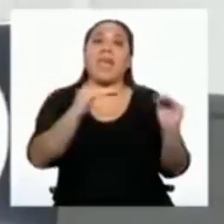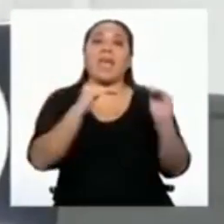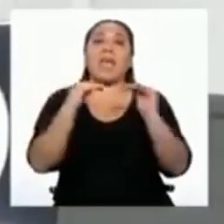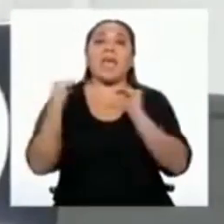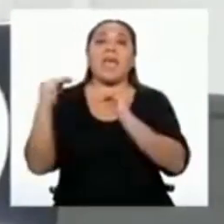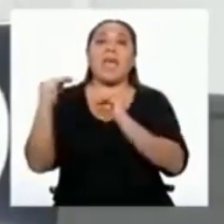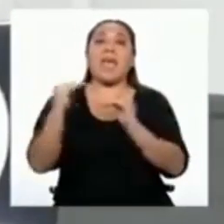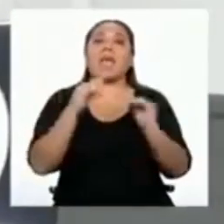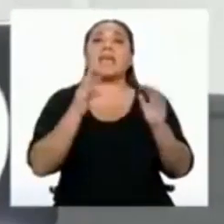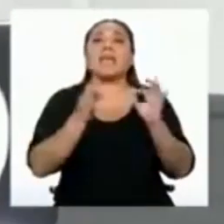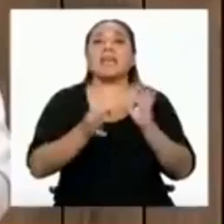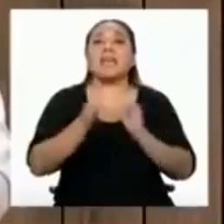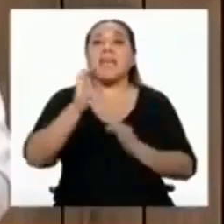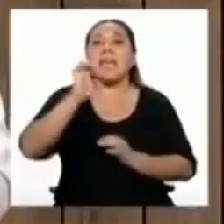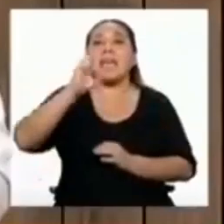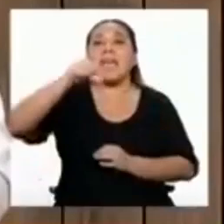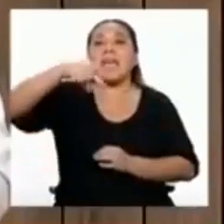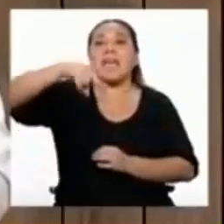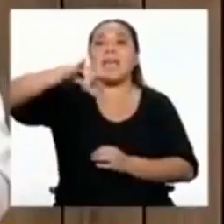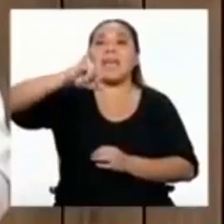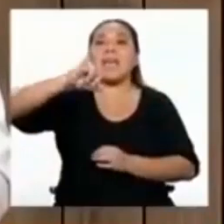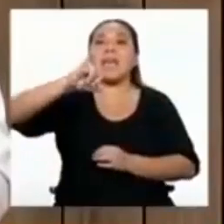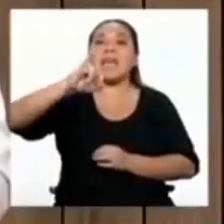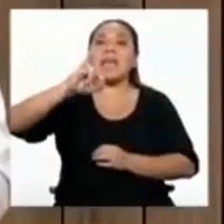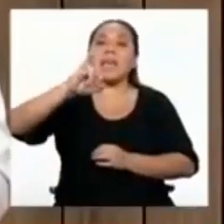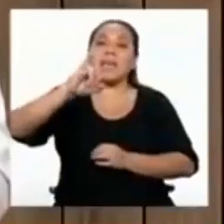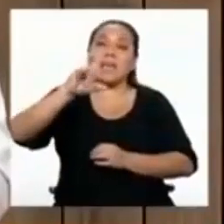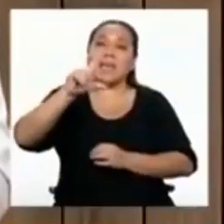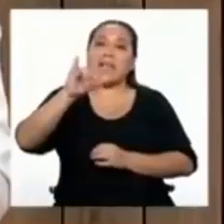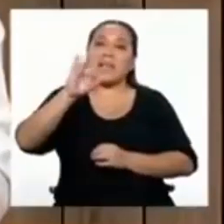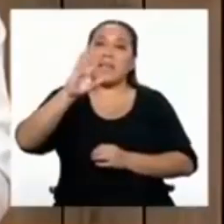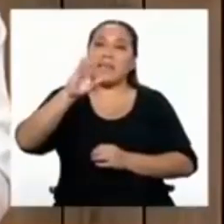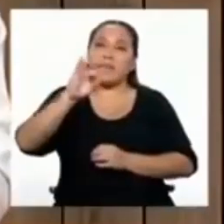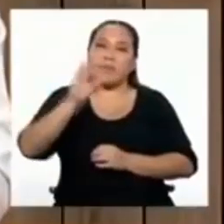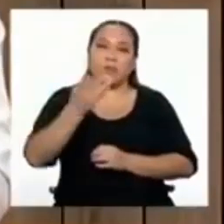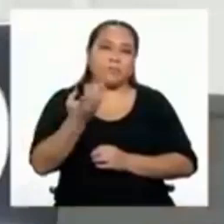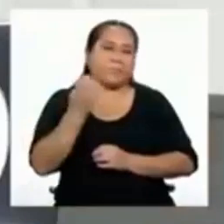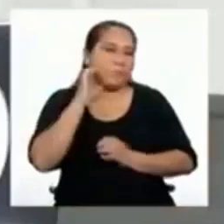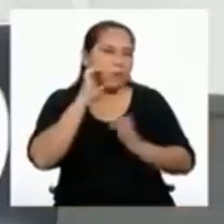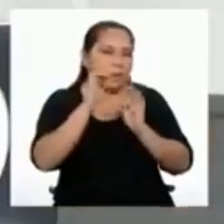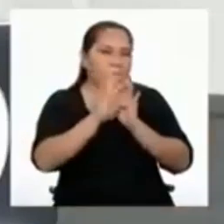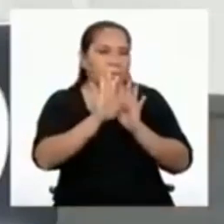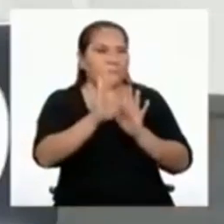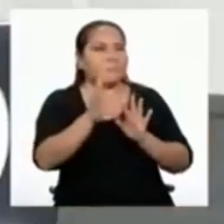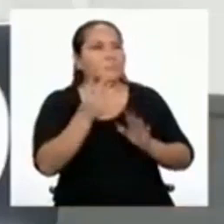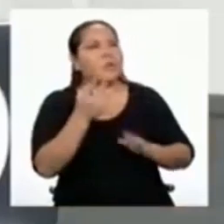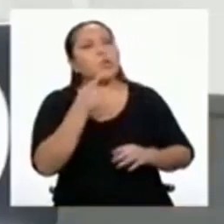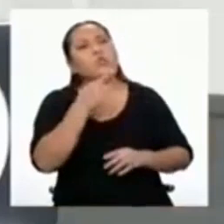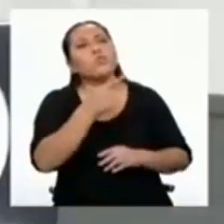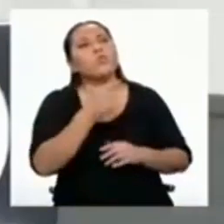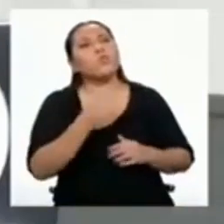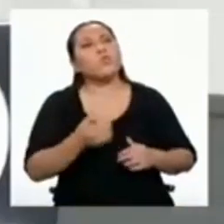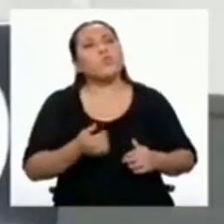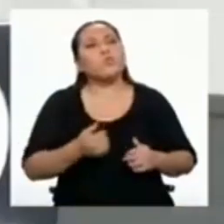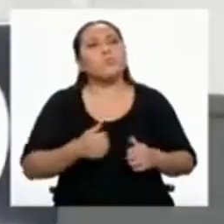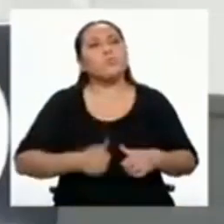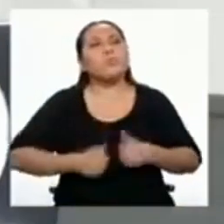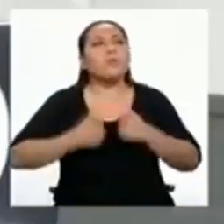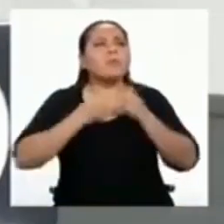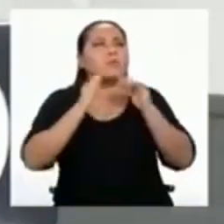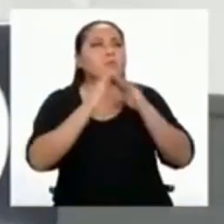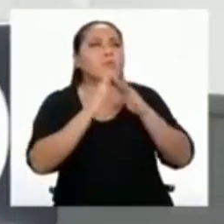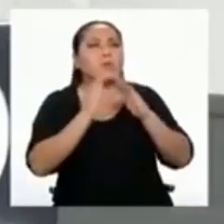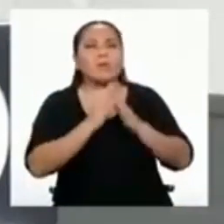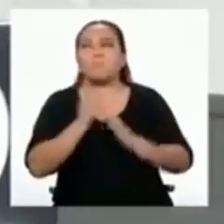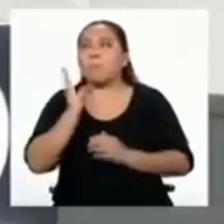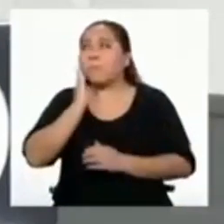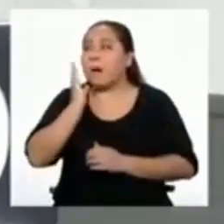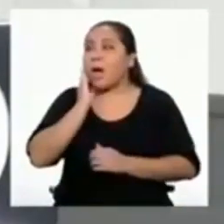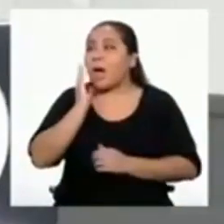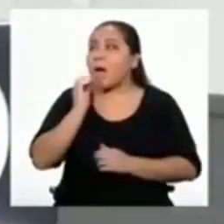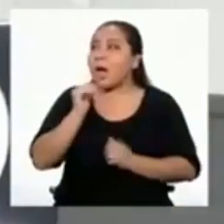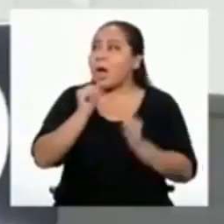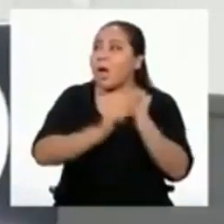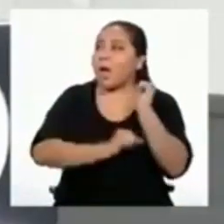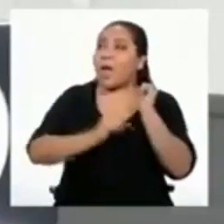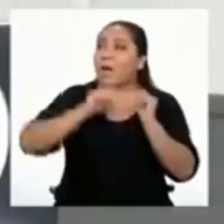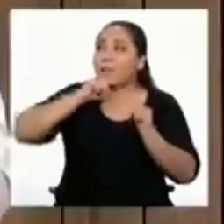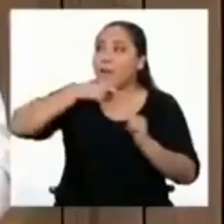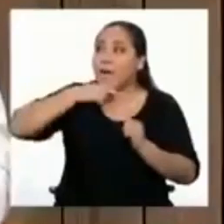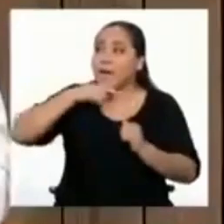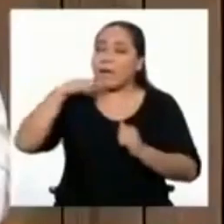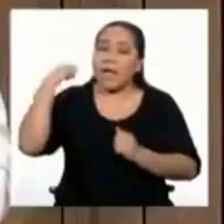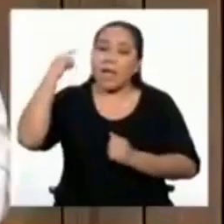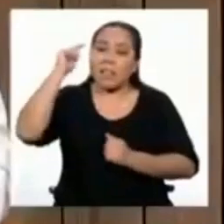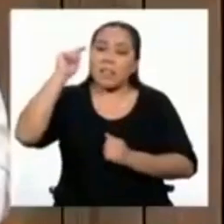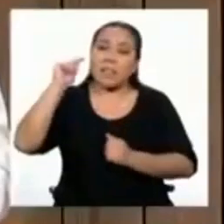No entiendo bien esa parte. A ver, ¿con quién vives en casa? Con mi mamá, con mi hermana, con mi tío y con mi